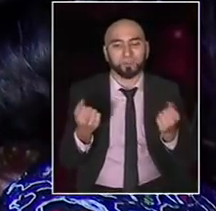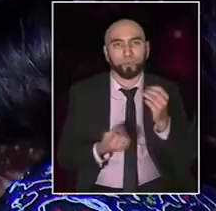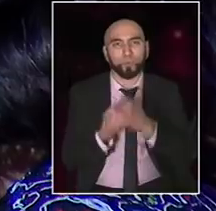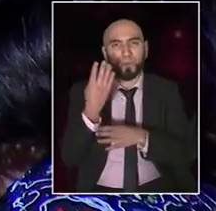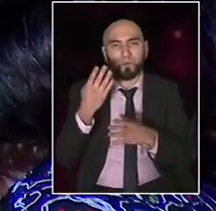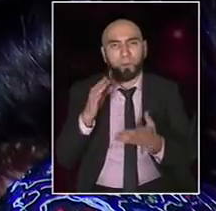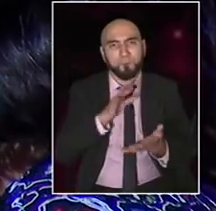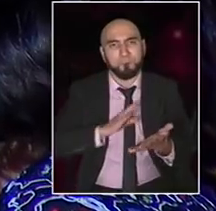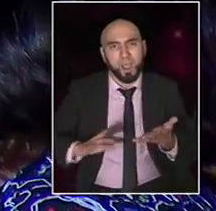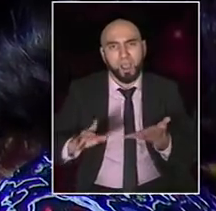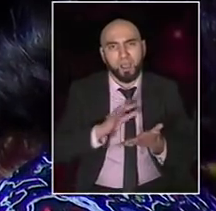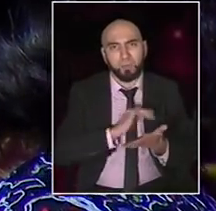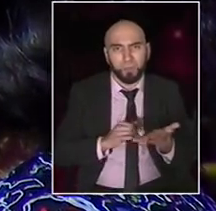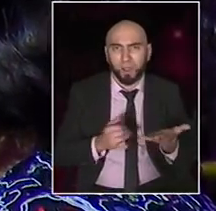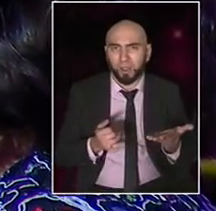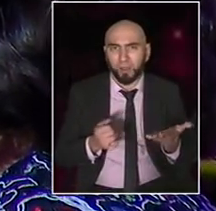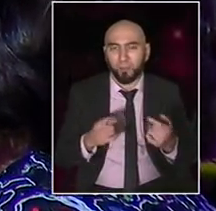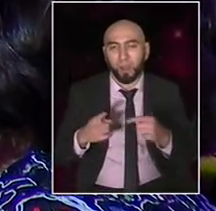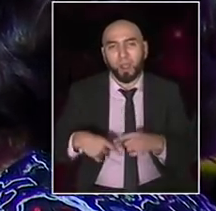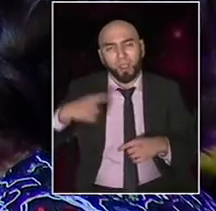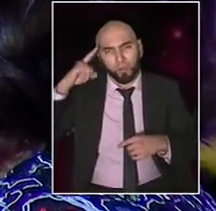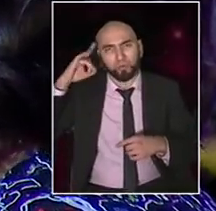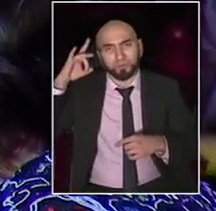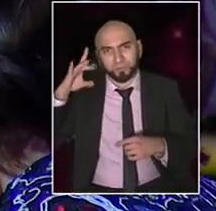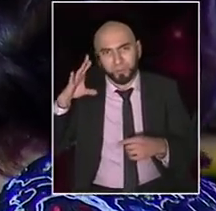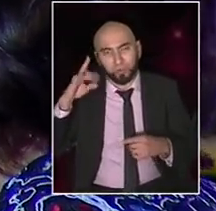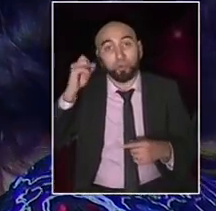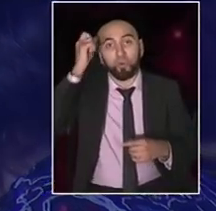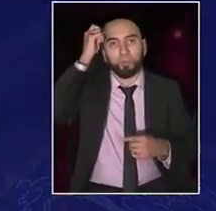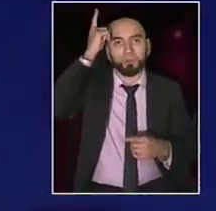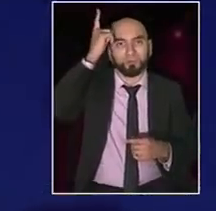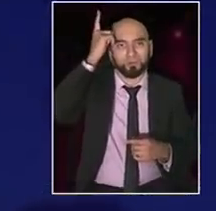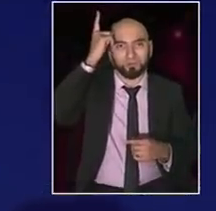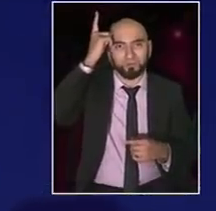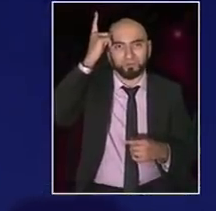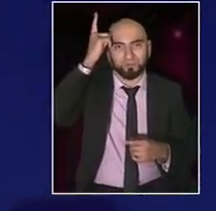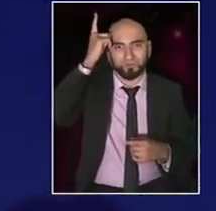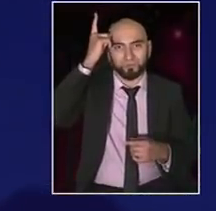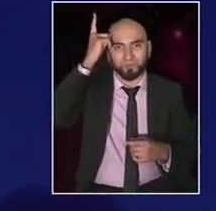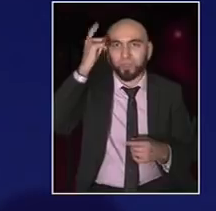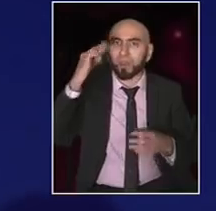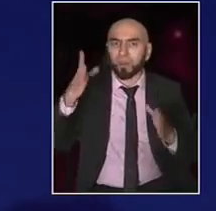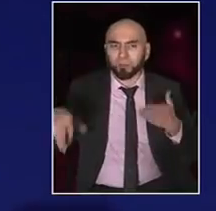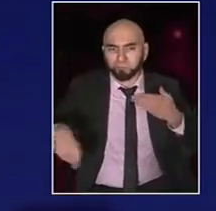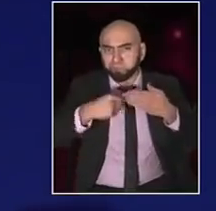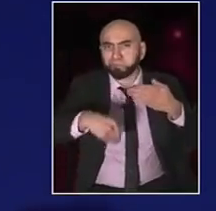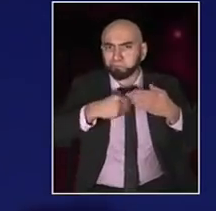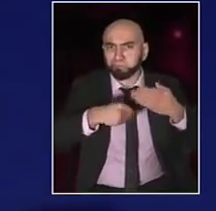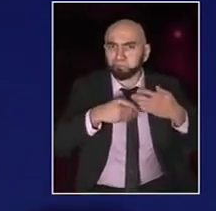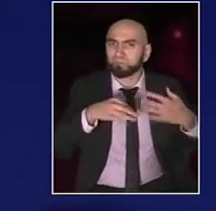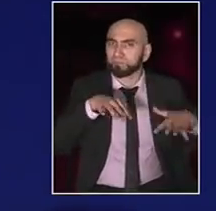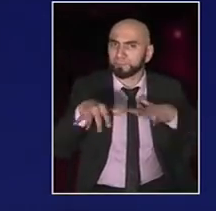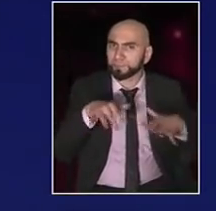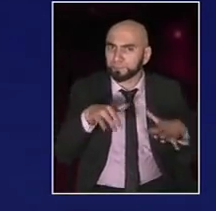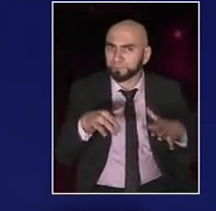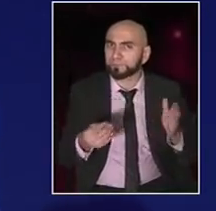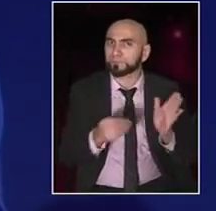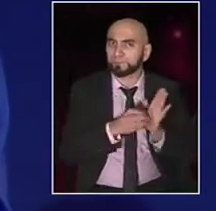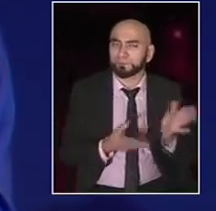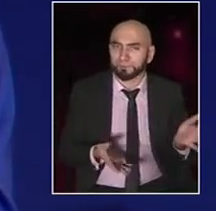nuevo mapa de conocimiento y de comprensión. Uno que incorpore otros elementos a nuestro ideario. Un mapa que